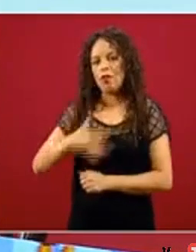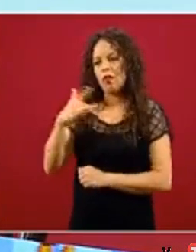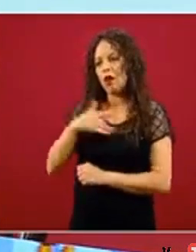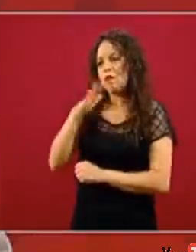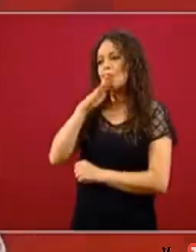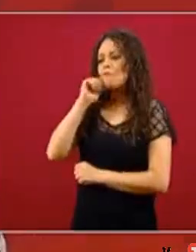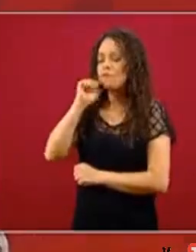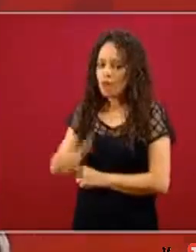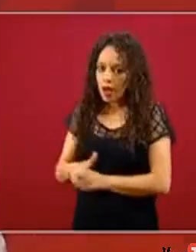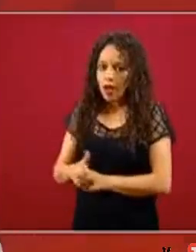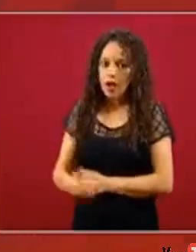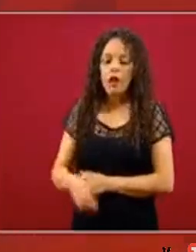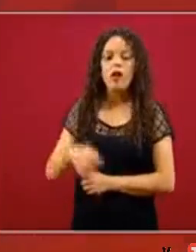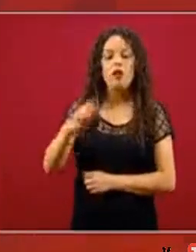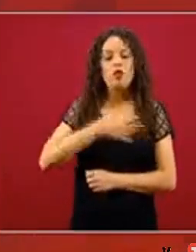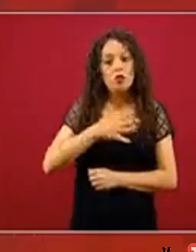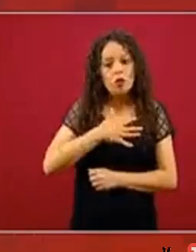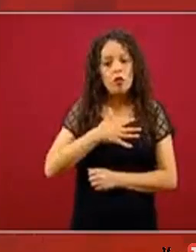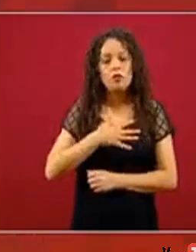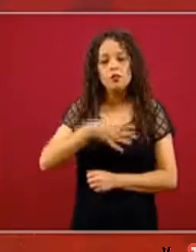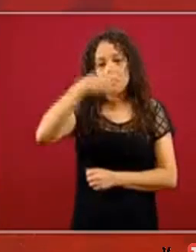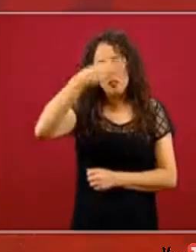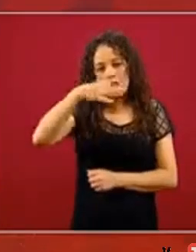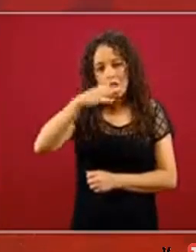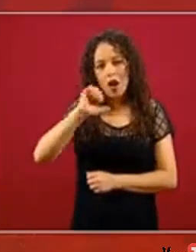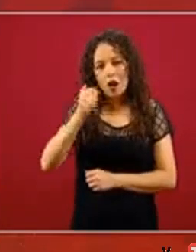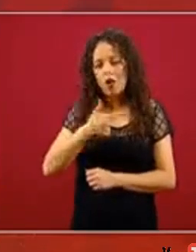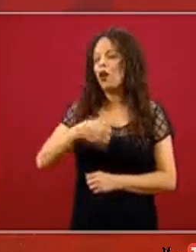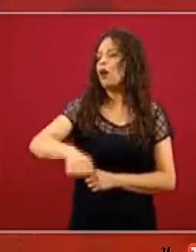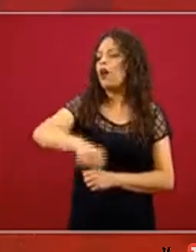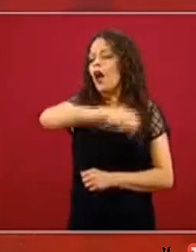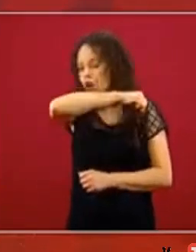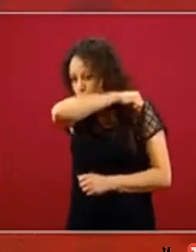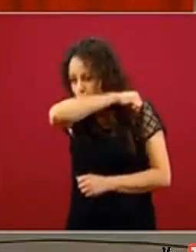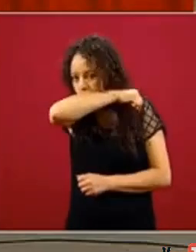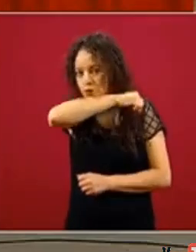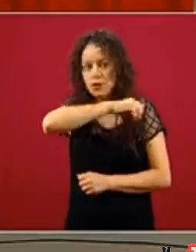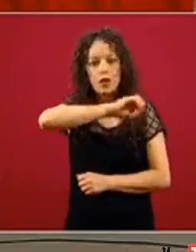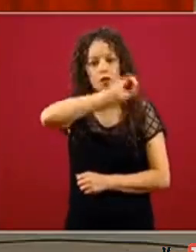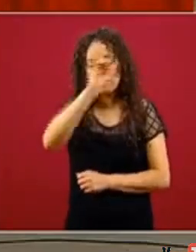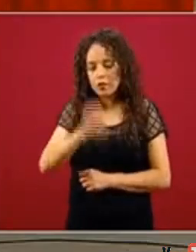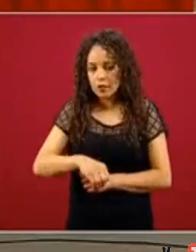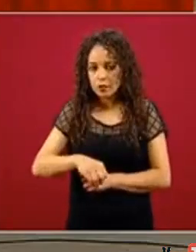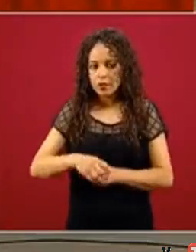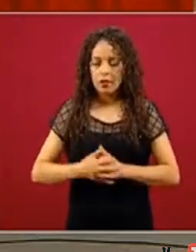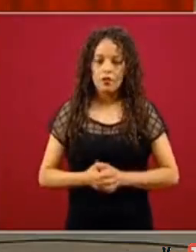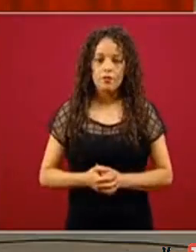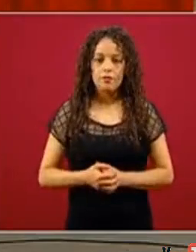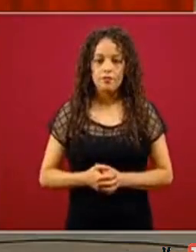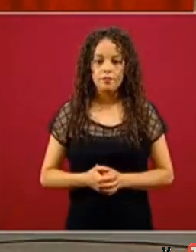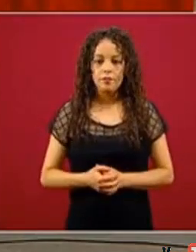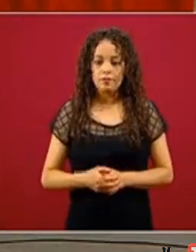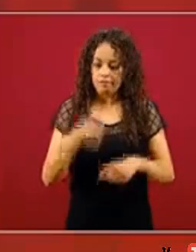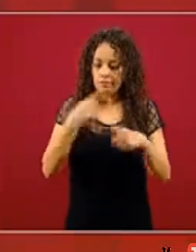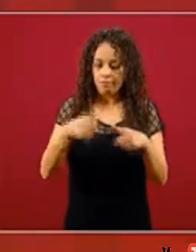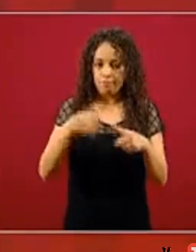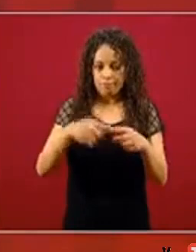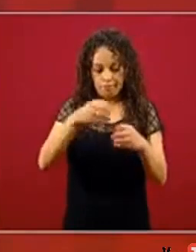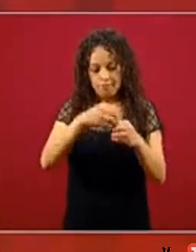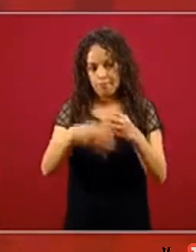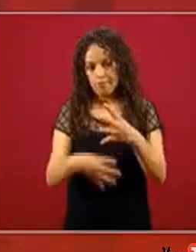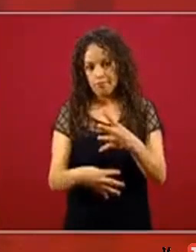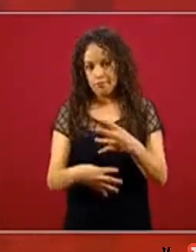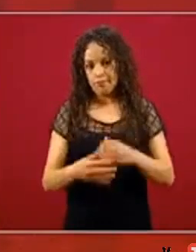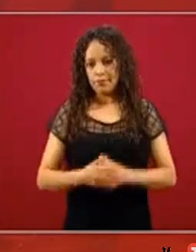un estornudo o la tos, usando el estornudo de etiqueta, protegiéndolo con el ángulo del codo, etcétera, ¿no? Teniendo obviamente